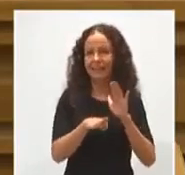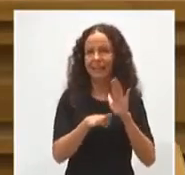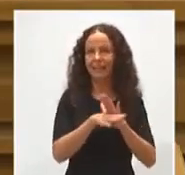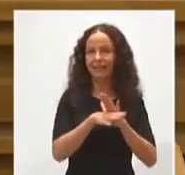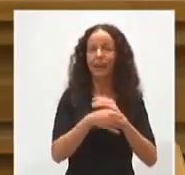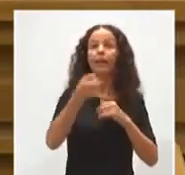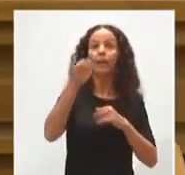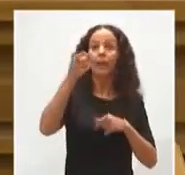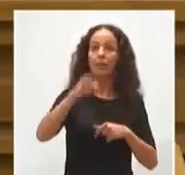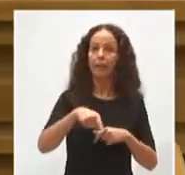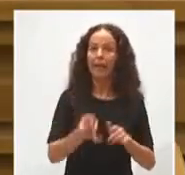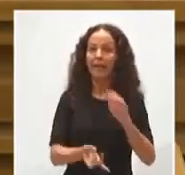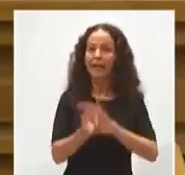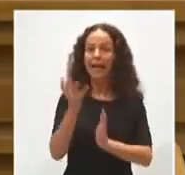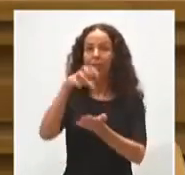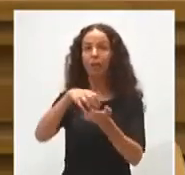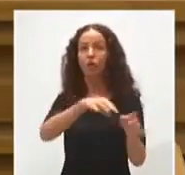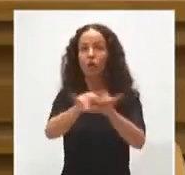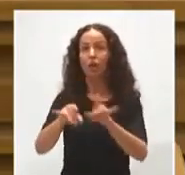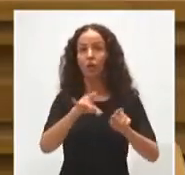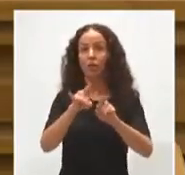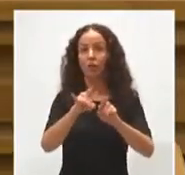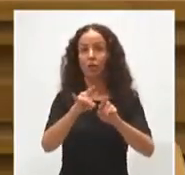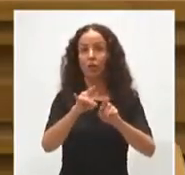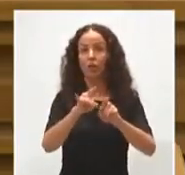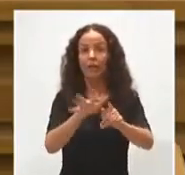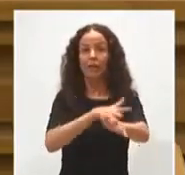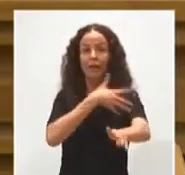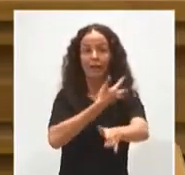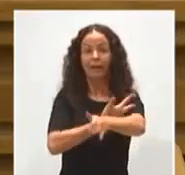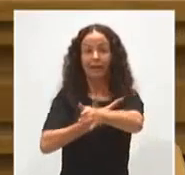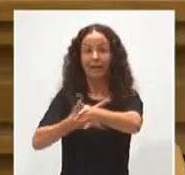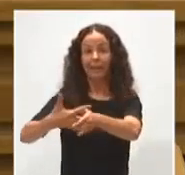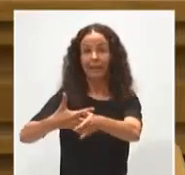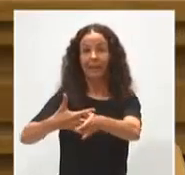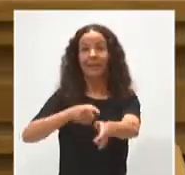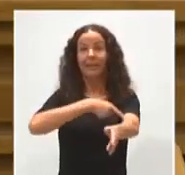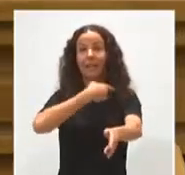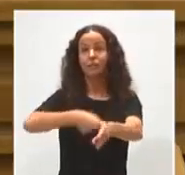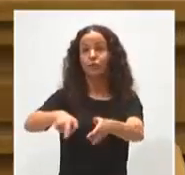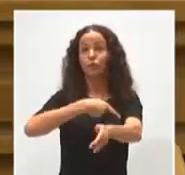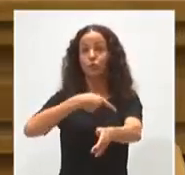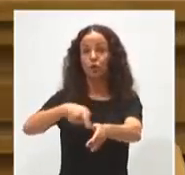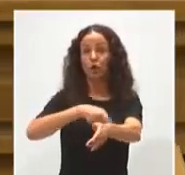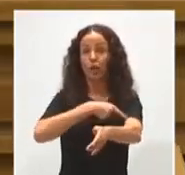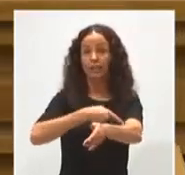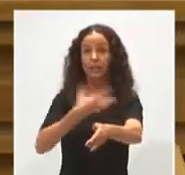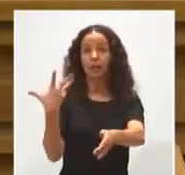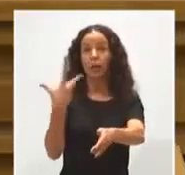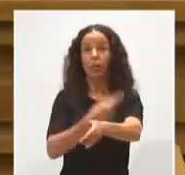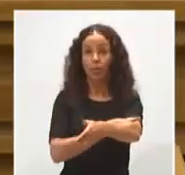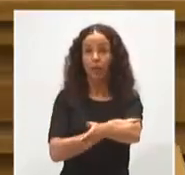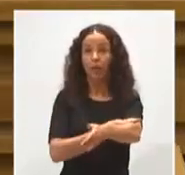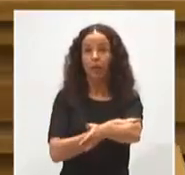vamos a crear un centro regional de transfusiones que se va a ubicar en el centro de especialidades de palomarejos en